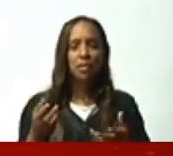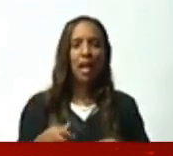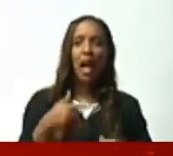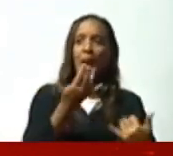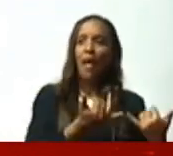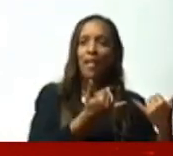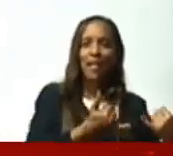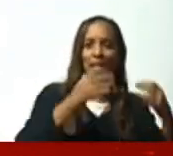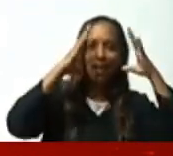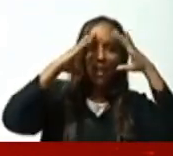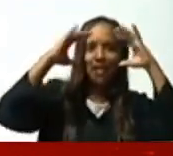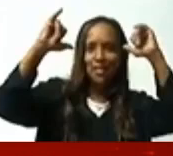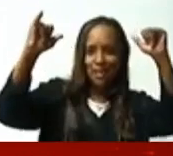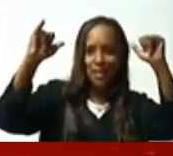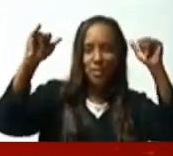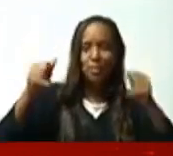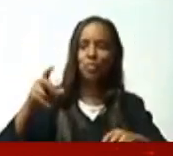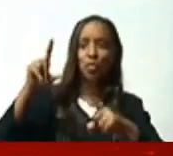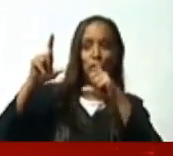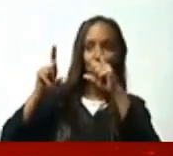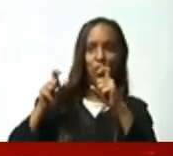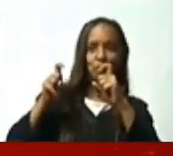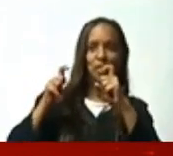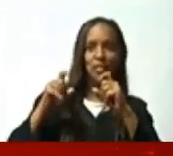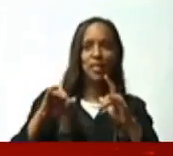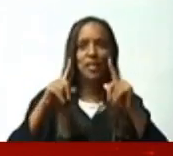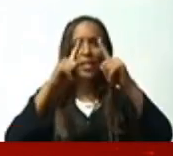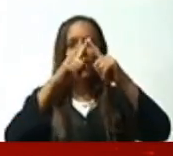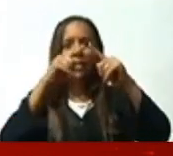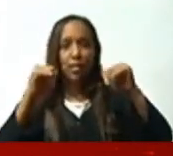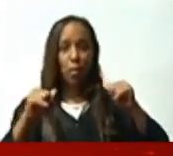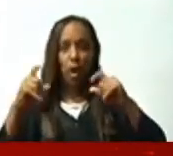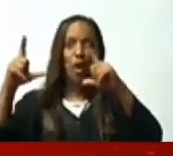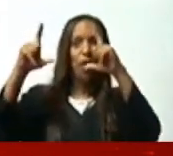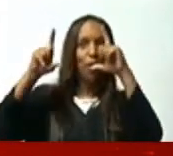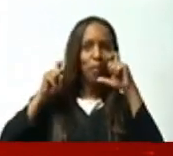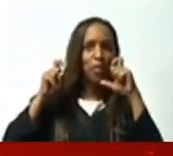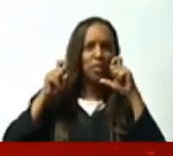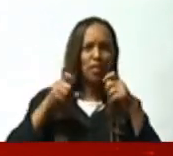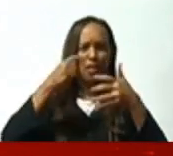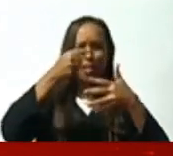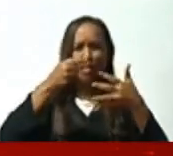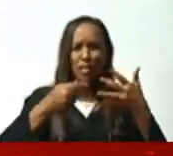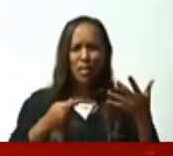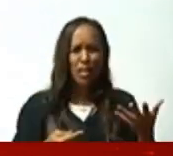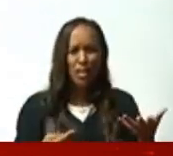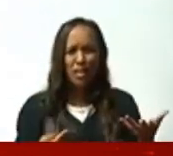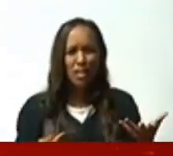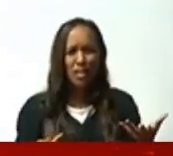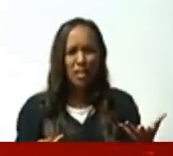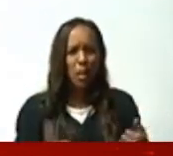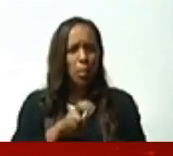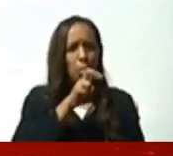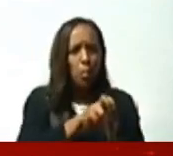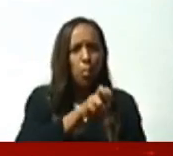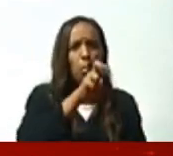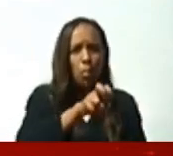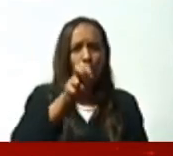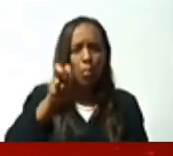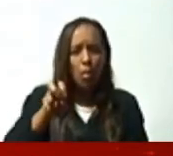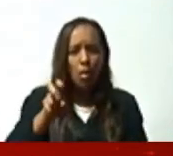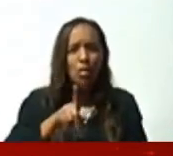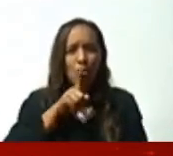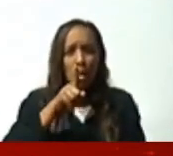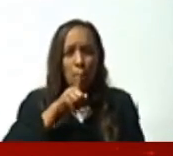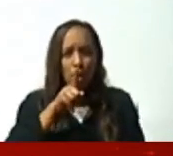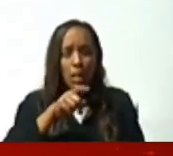estaba pasando. Me llama mucho la atención si una tragedia como esta, que impactó al pueblo dominicano,